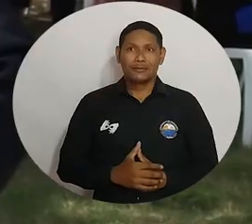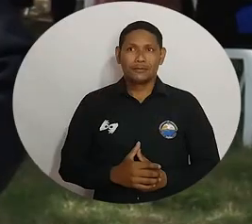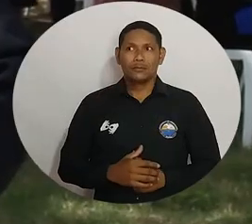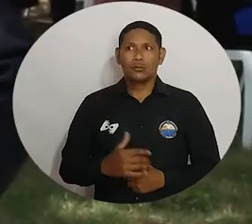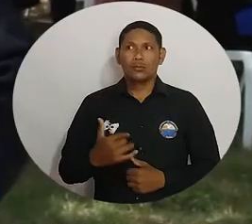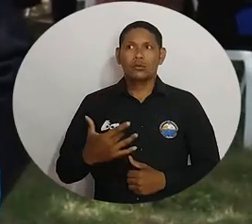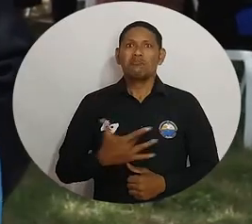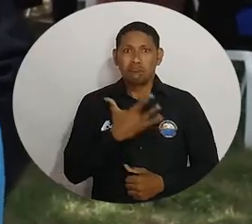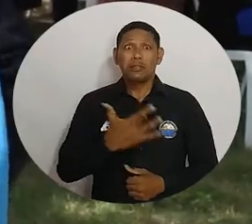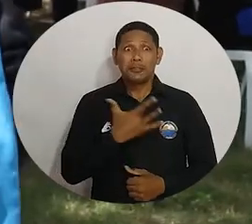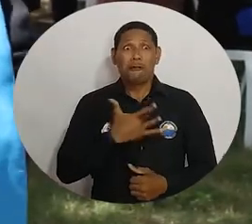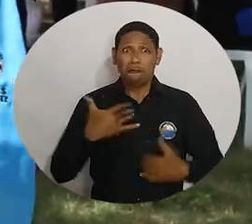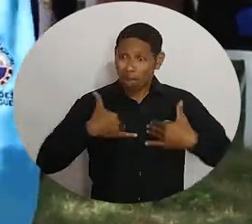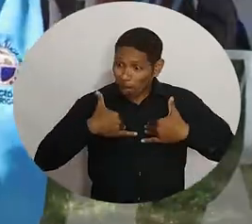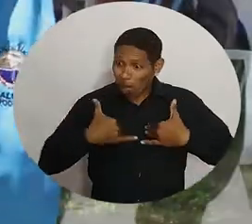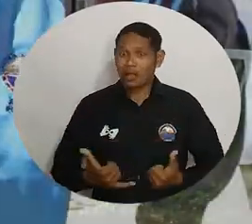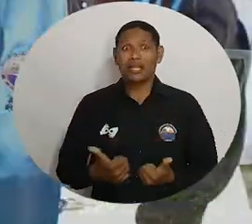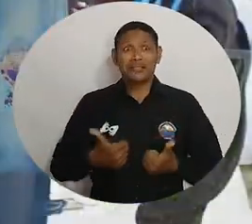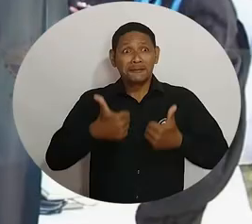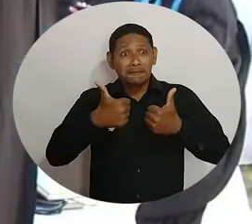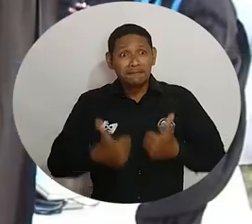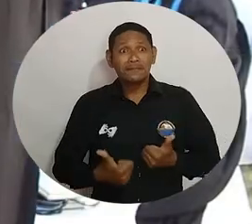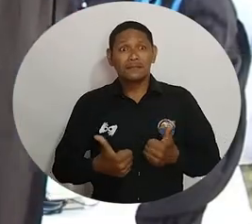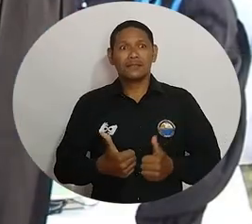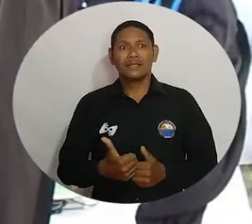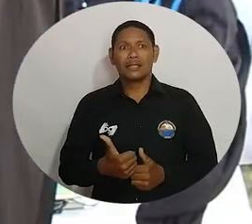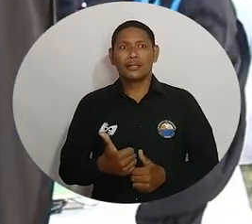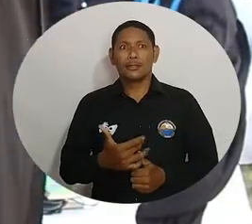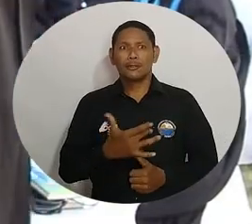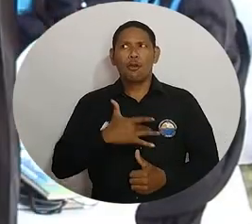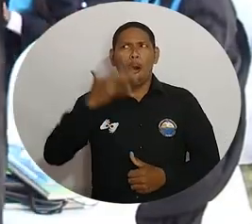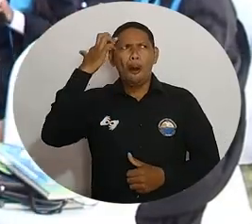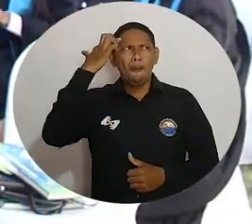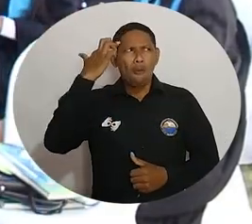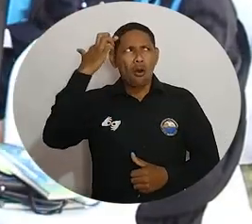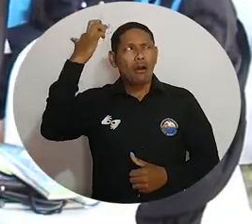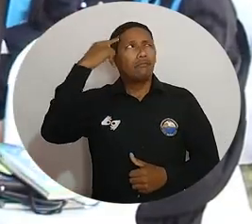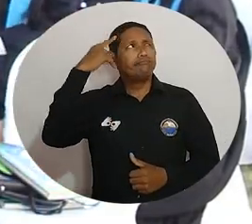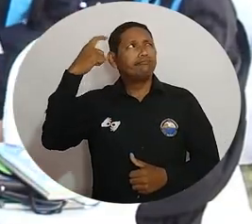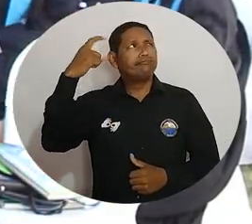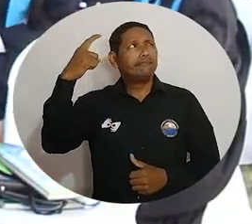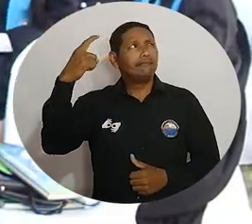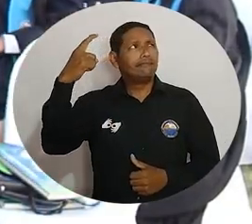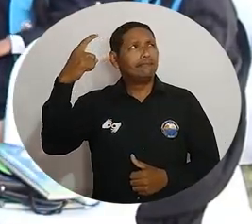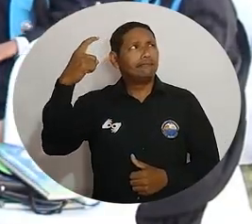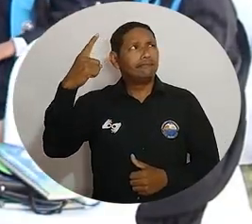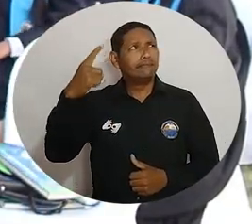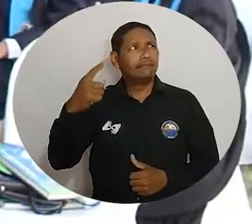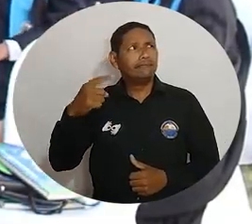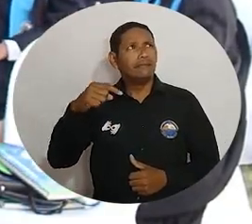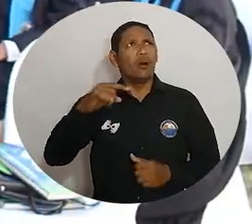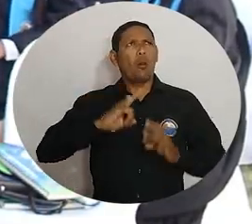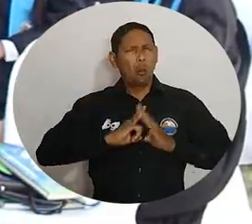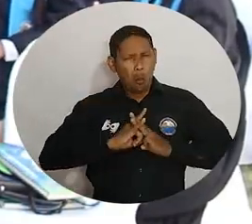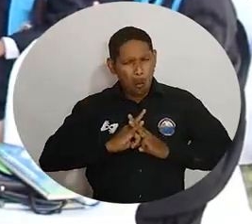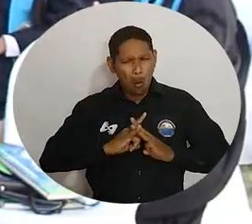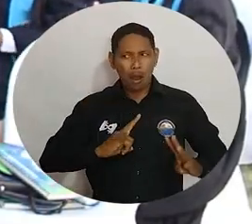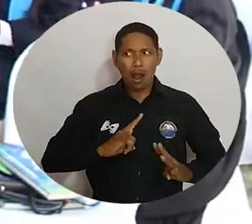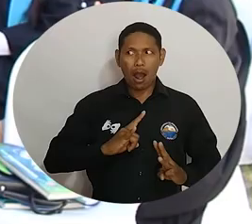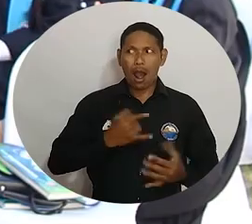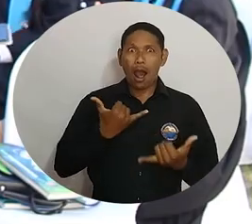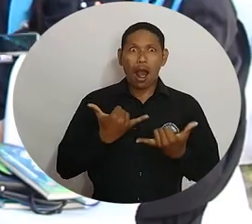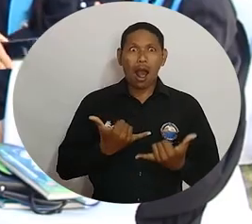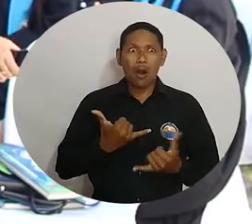Me siento realizado, me siento muy bien y siento que mi sueño de ser un profesional que salga de